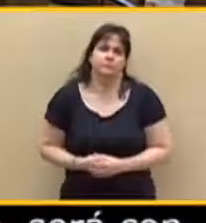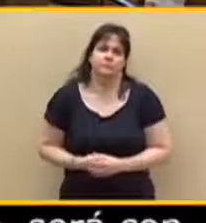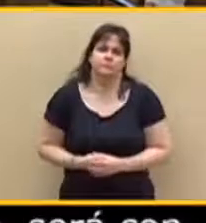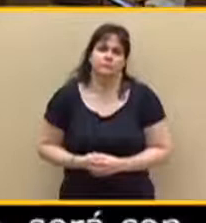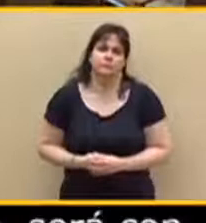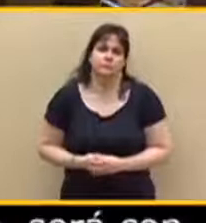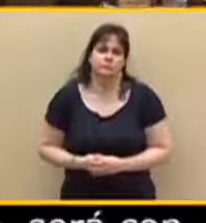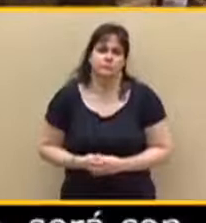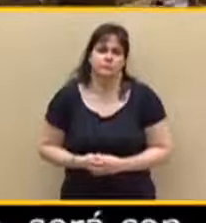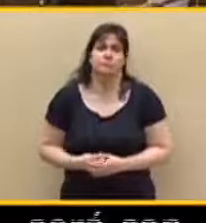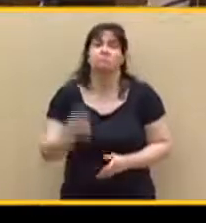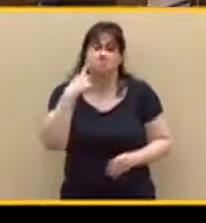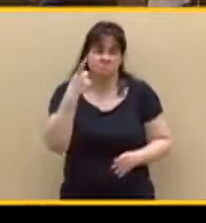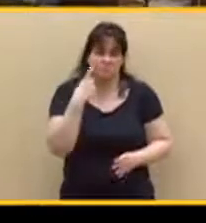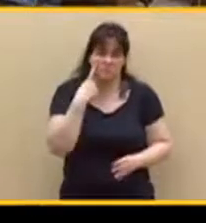Miren,